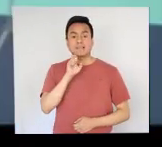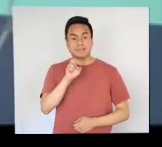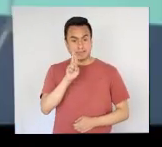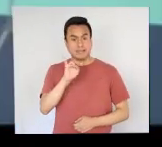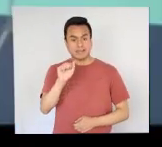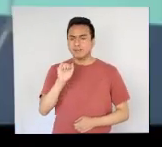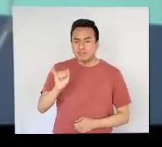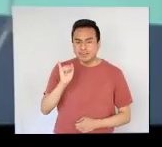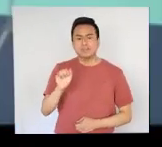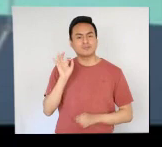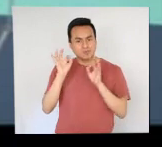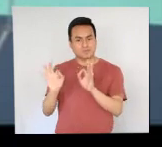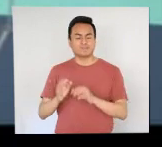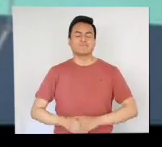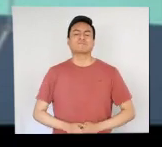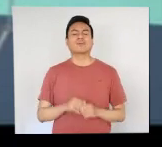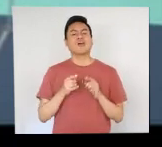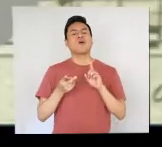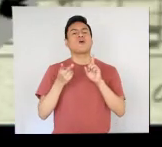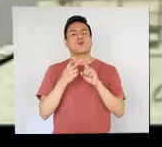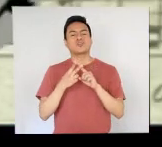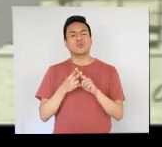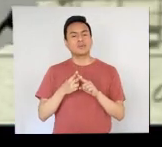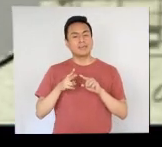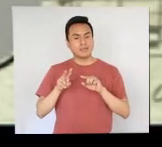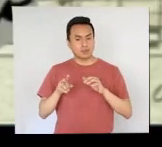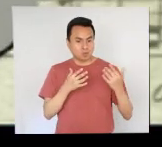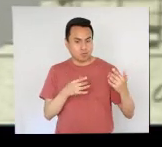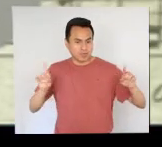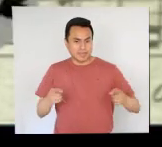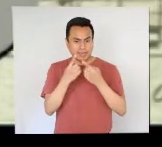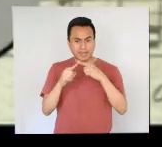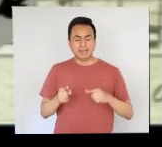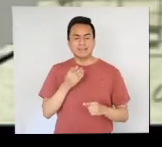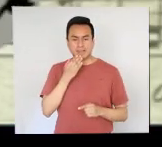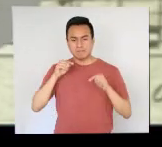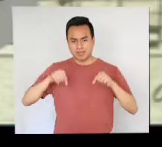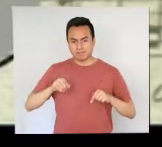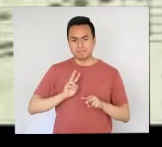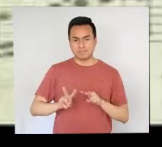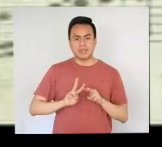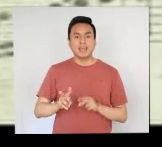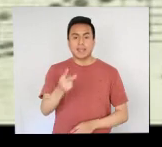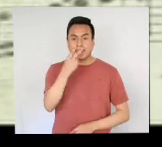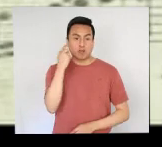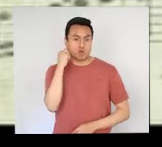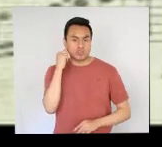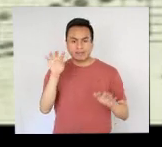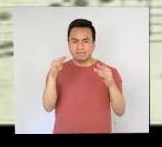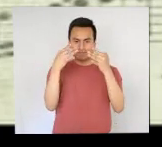Batería, sí, es una batería. Otro instrumento también tocaré.